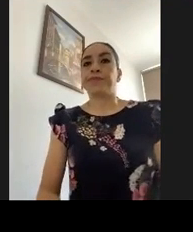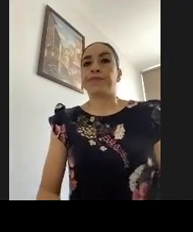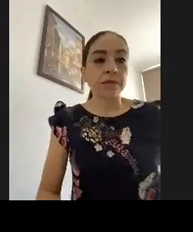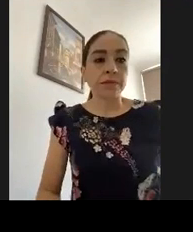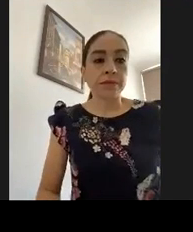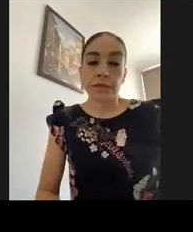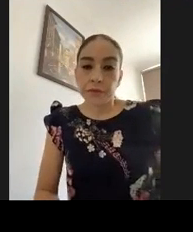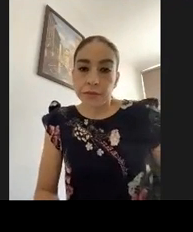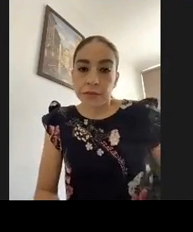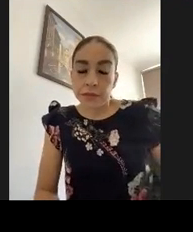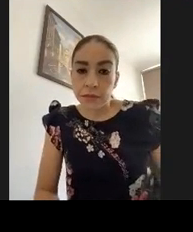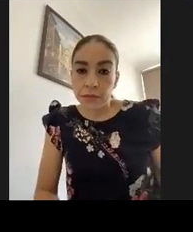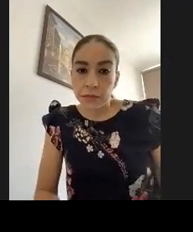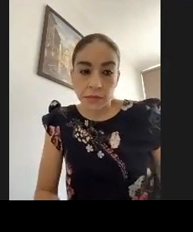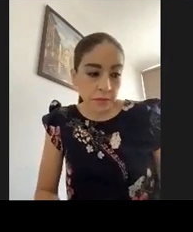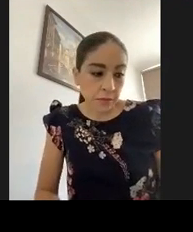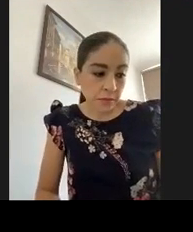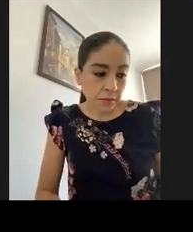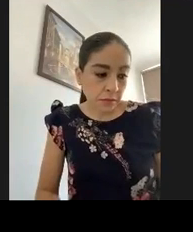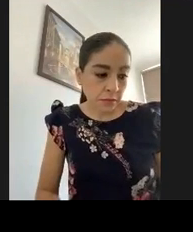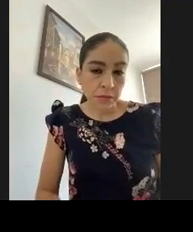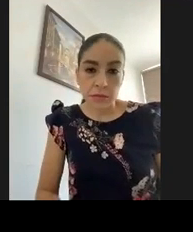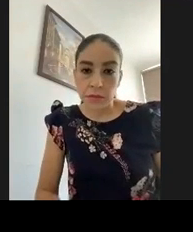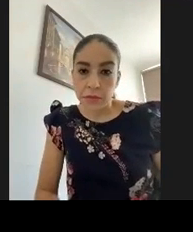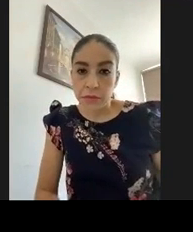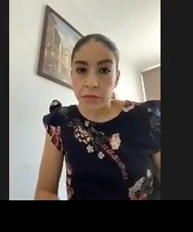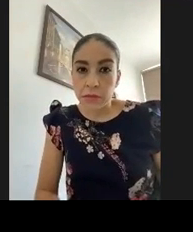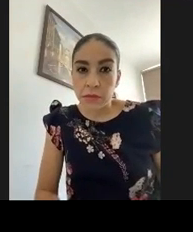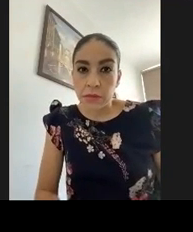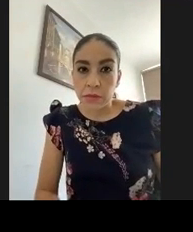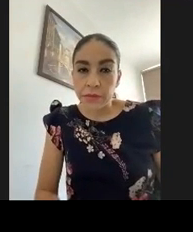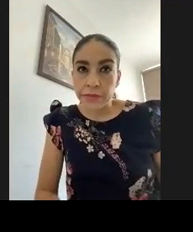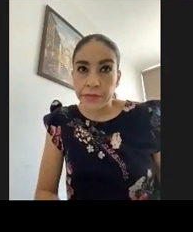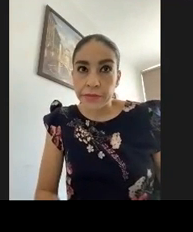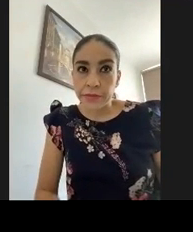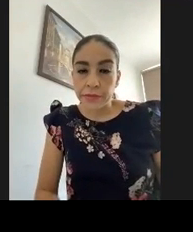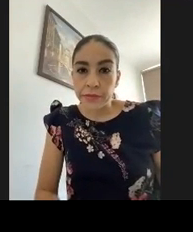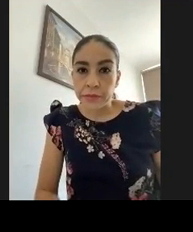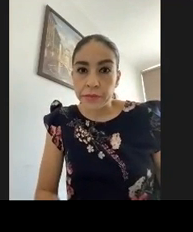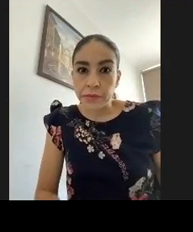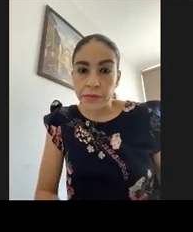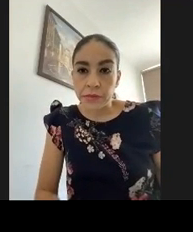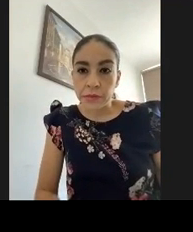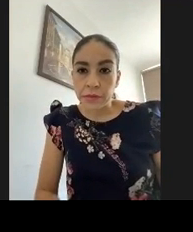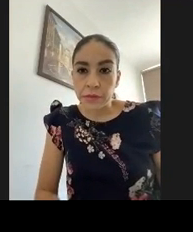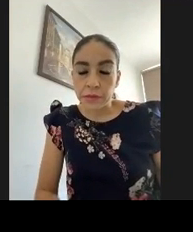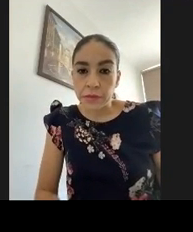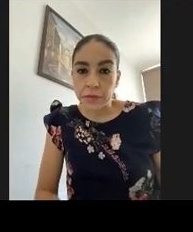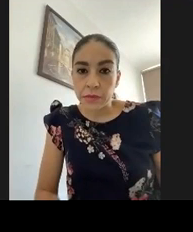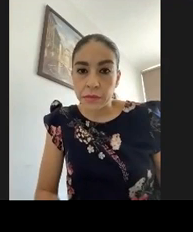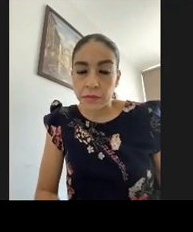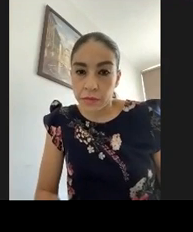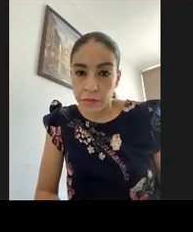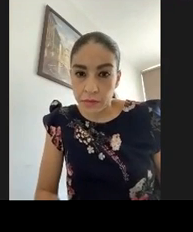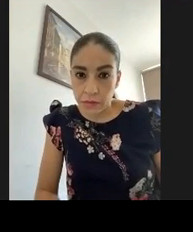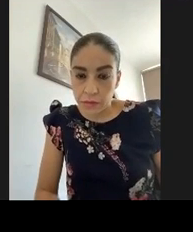Platicábamos aquí en lo corto, yo lo he comentado con algunos regidores aquí en el instituto, con la propia empresa.